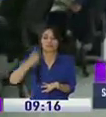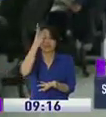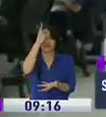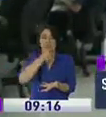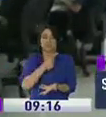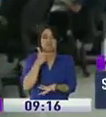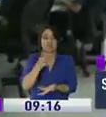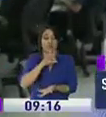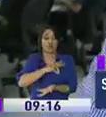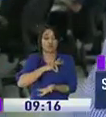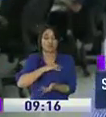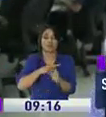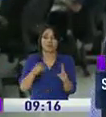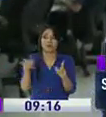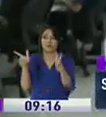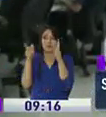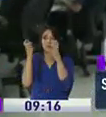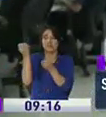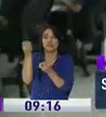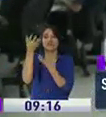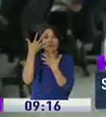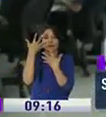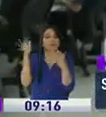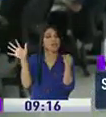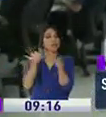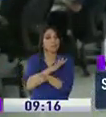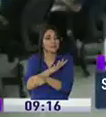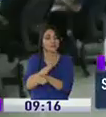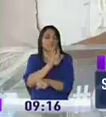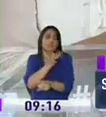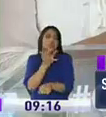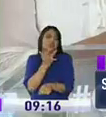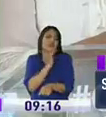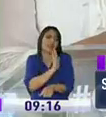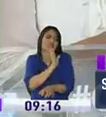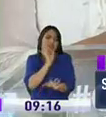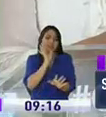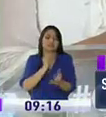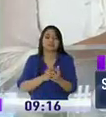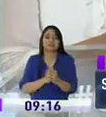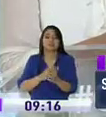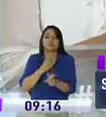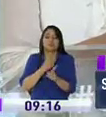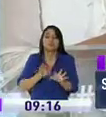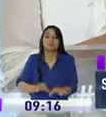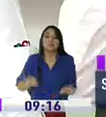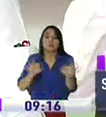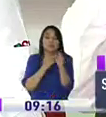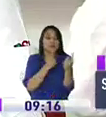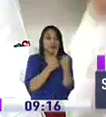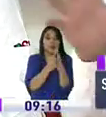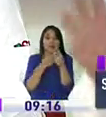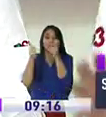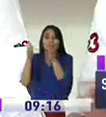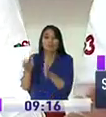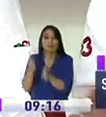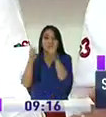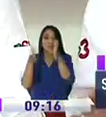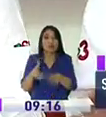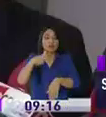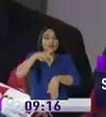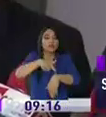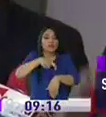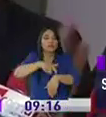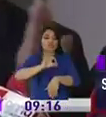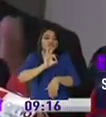a su conciencia, pero también a las preferencias políticas y electorales. Y es importante que en este espacio los candidatos puedan tener el tiempo